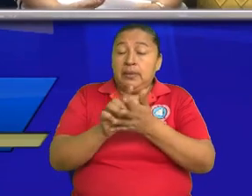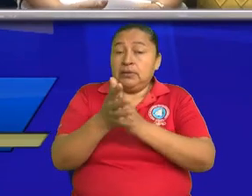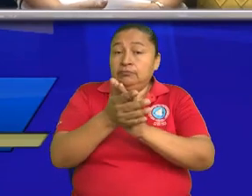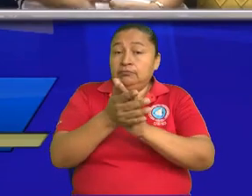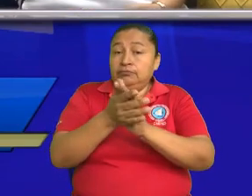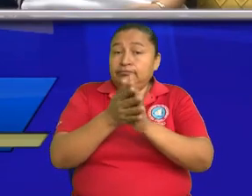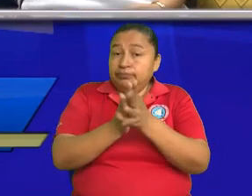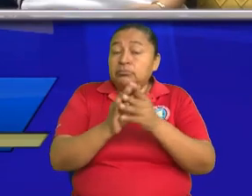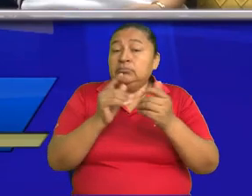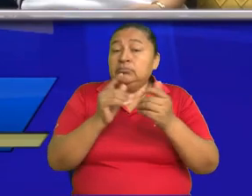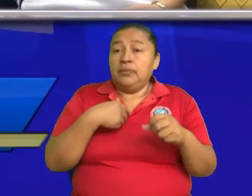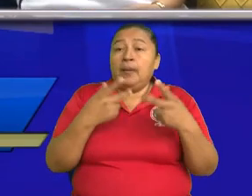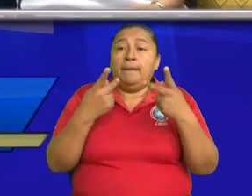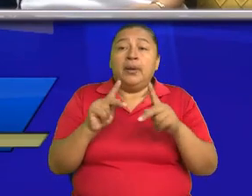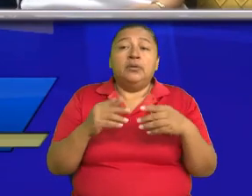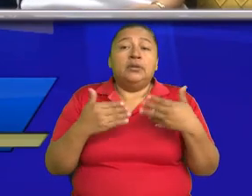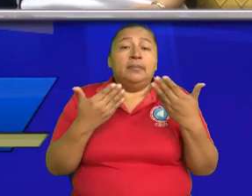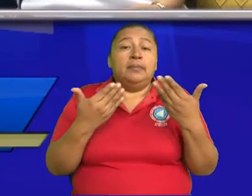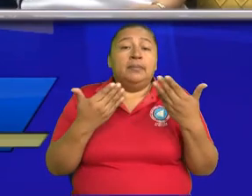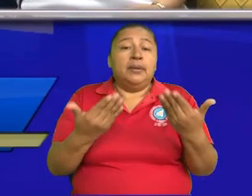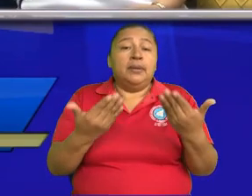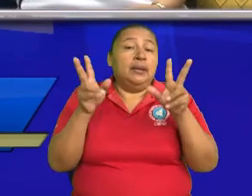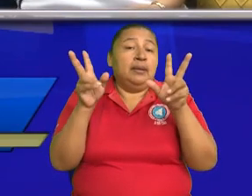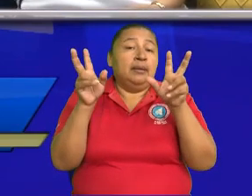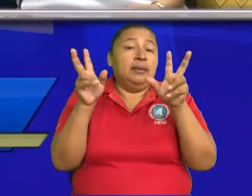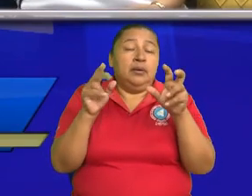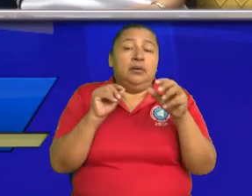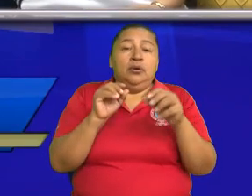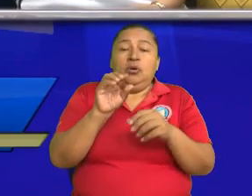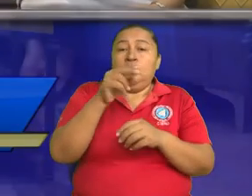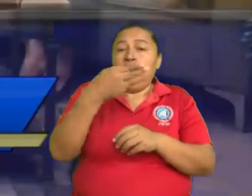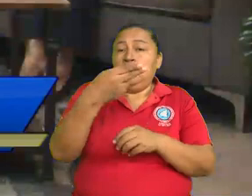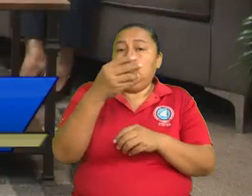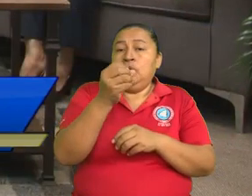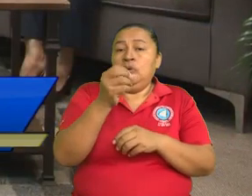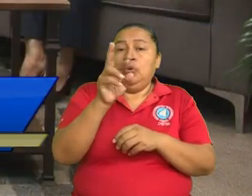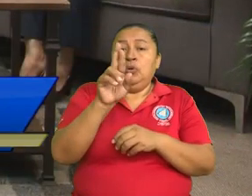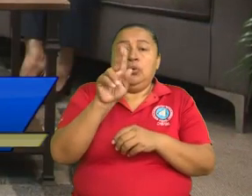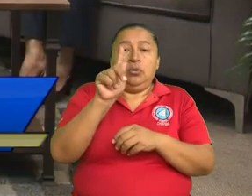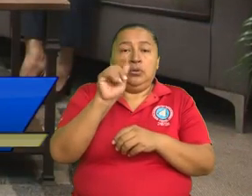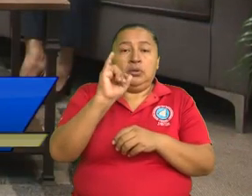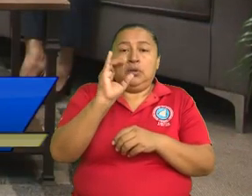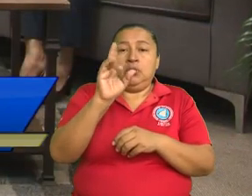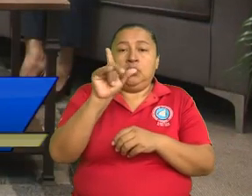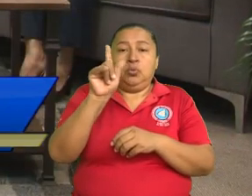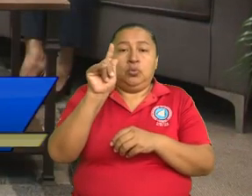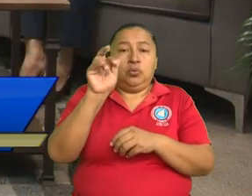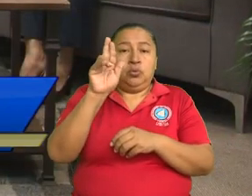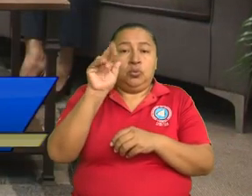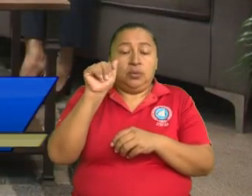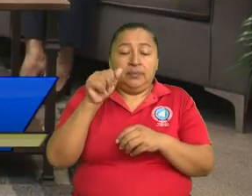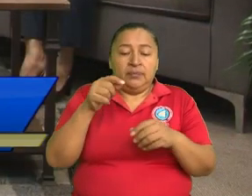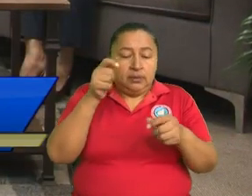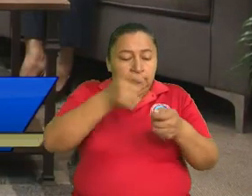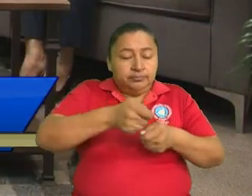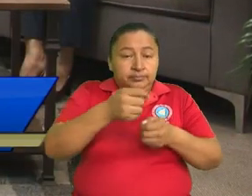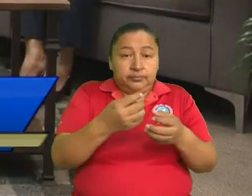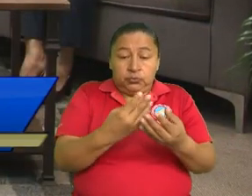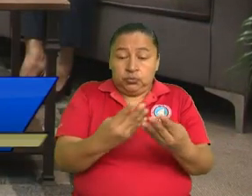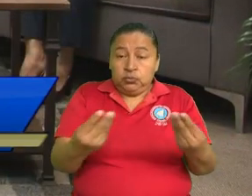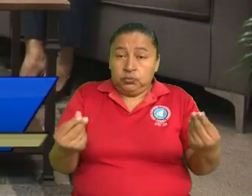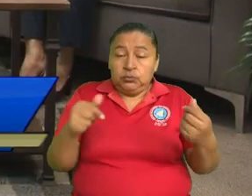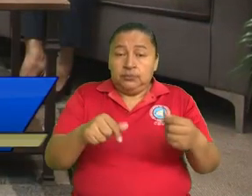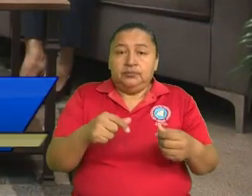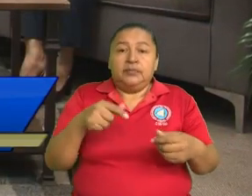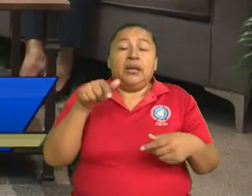pero también el tema de la horticultura. También tenemos huertos escolares que en algunos, y eso, este es otro desafío,